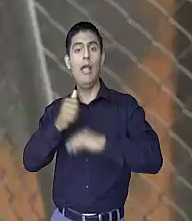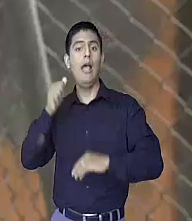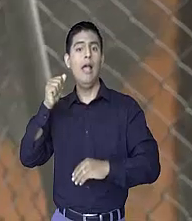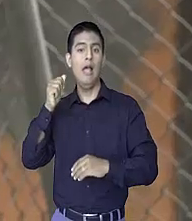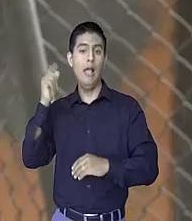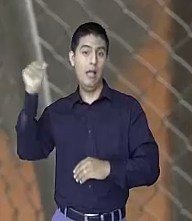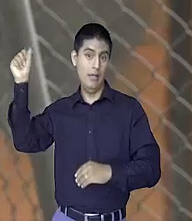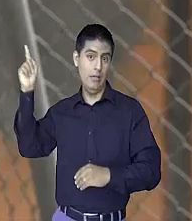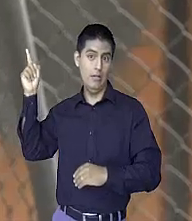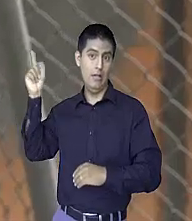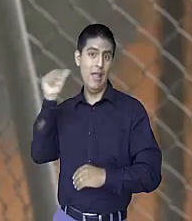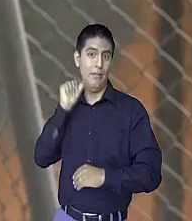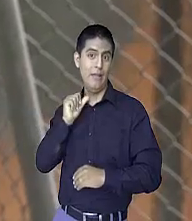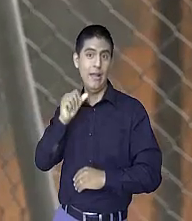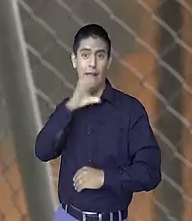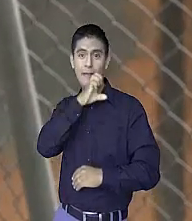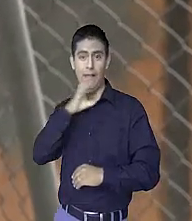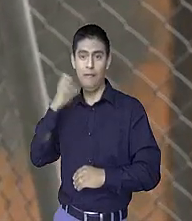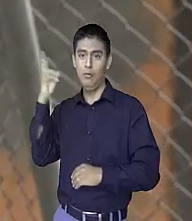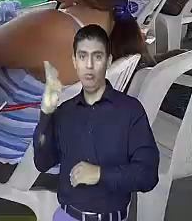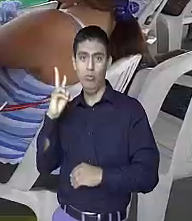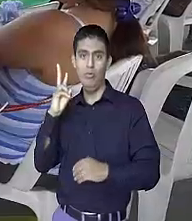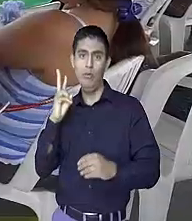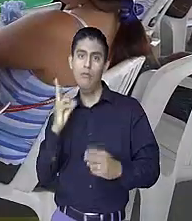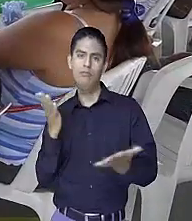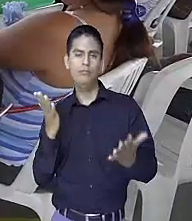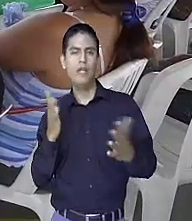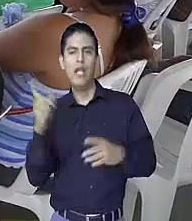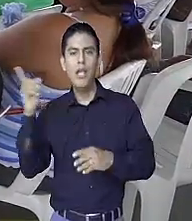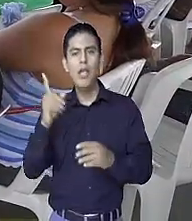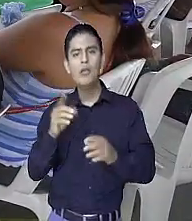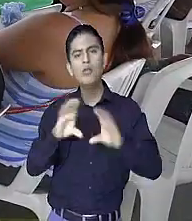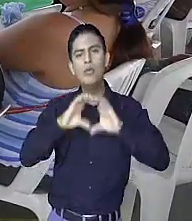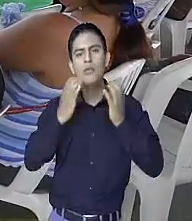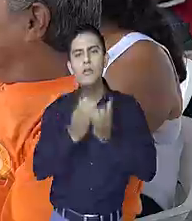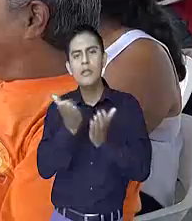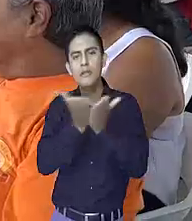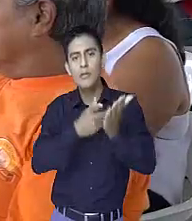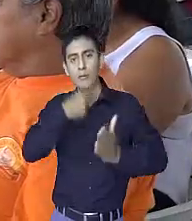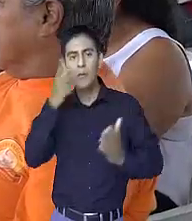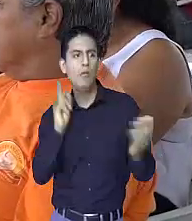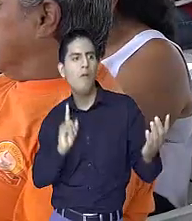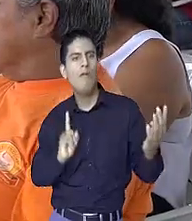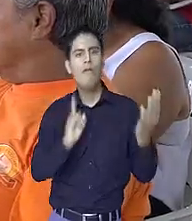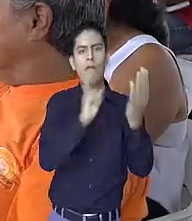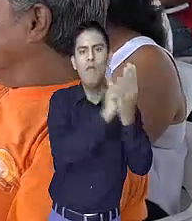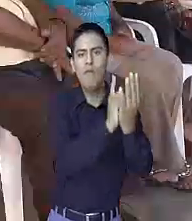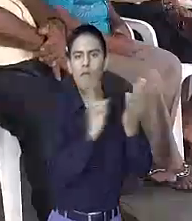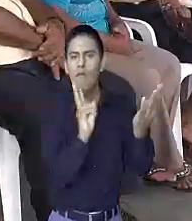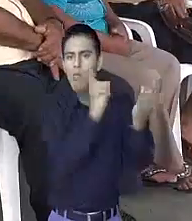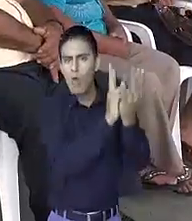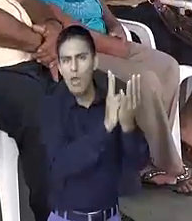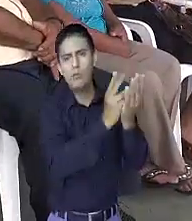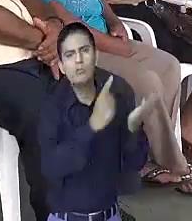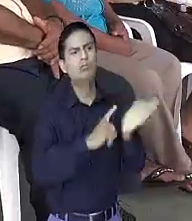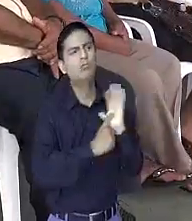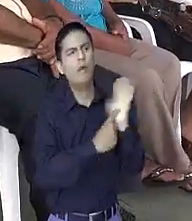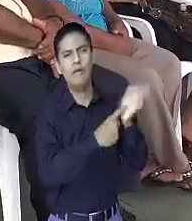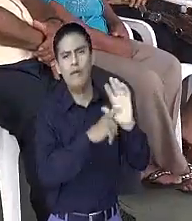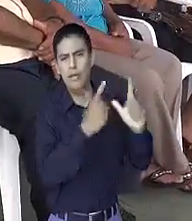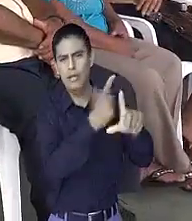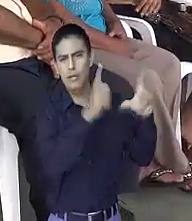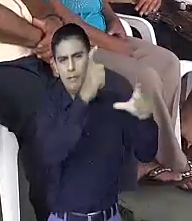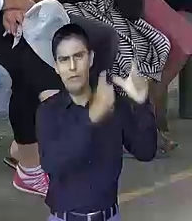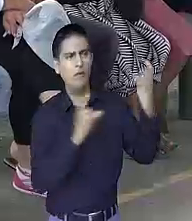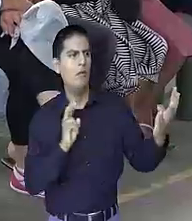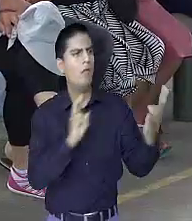y Evelyn Ormaza, integrantes de la Comisión de Servicios Públicos, mantuvieron una reunión de trabajo con comerciantes de la Feria Libre, donde se propusieron